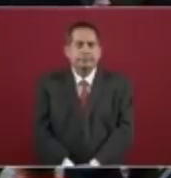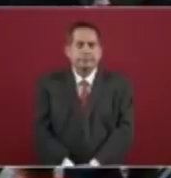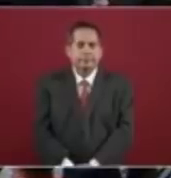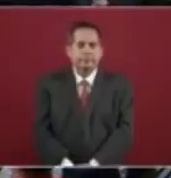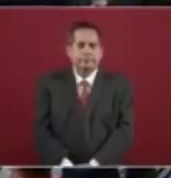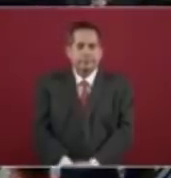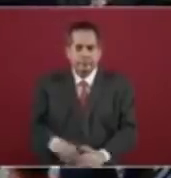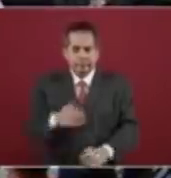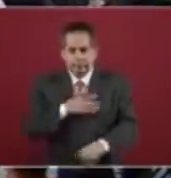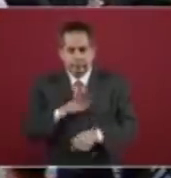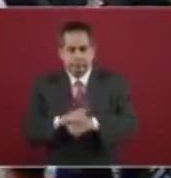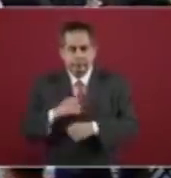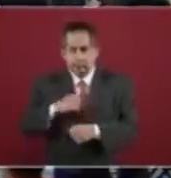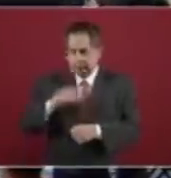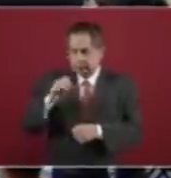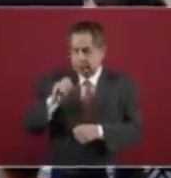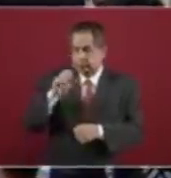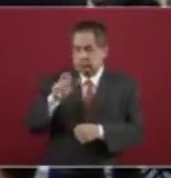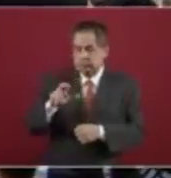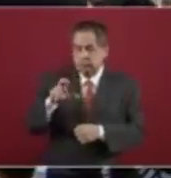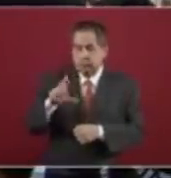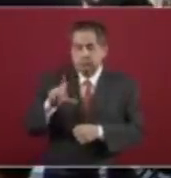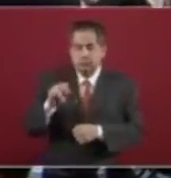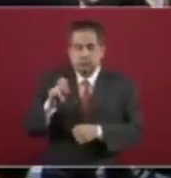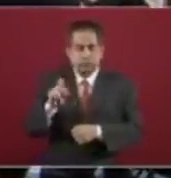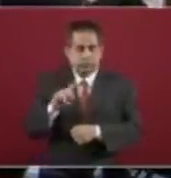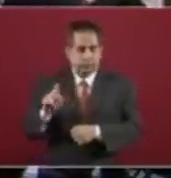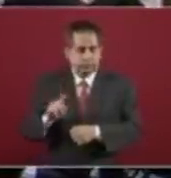Buenos días, Oscar López de la Fundación Thomson Reuters.